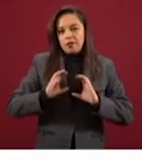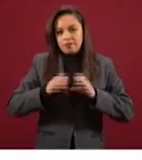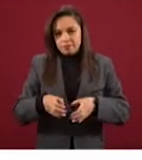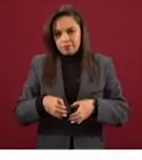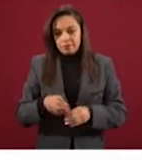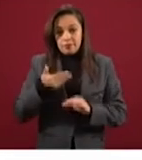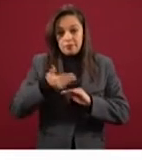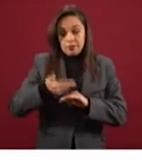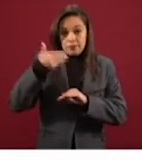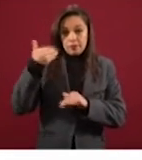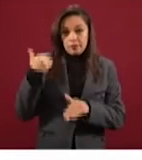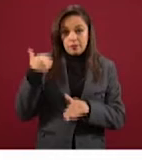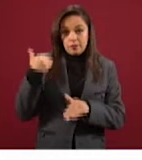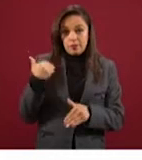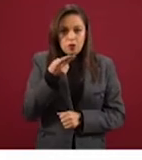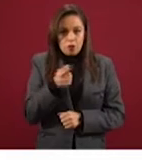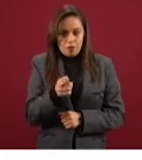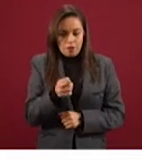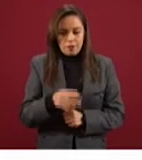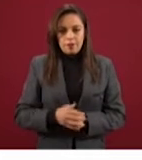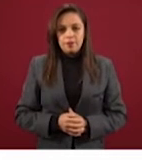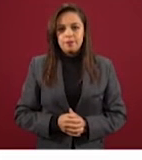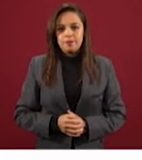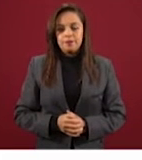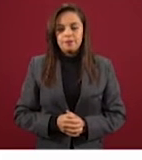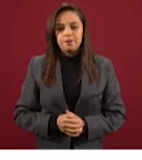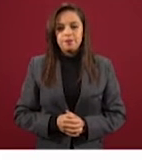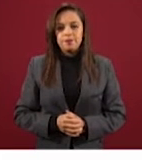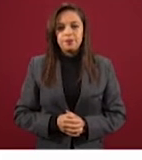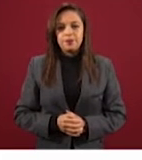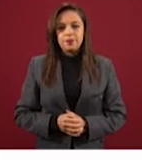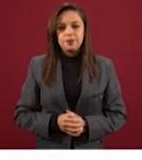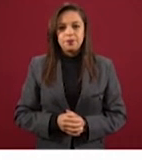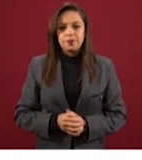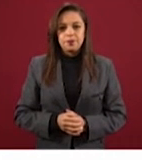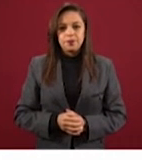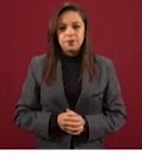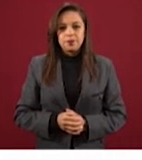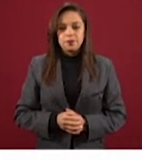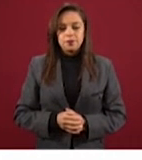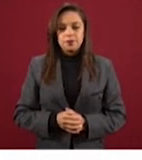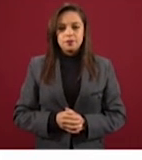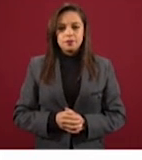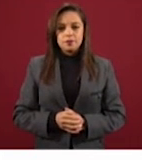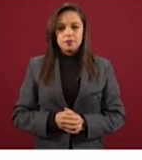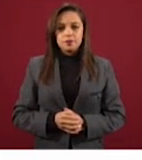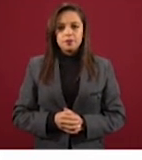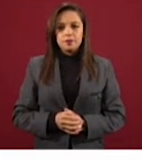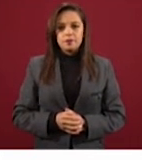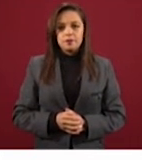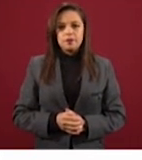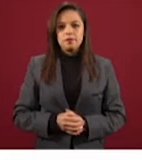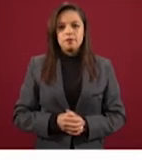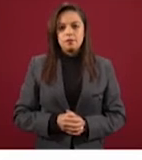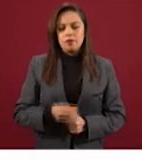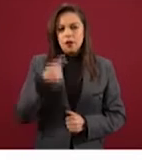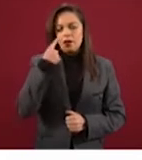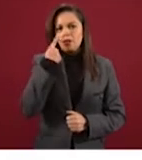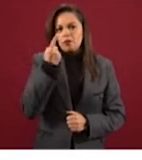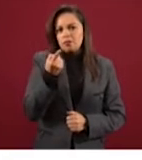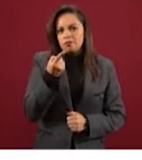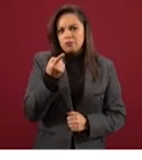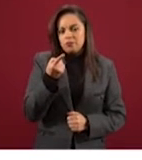en noviembre aquí lo que la siguiente nos empieza a llamar mucho la atención